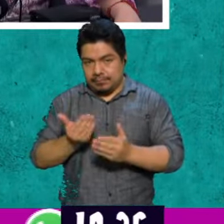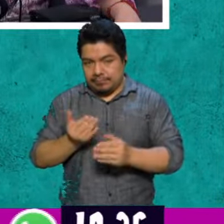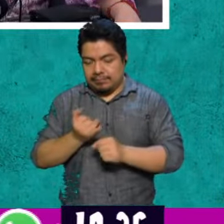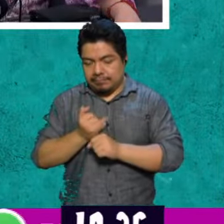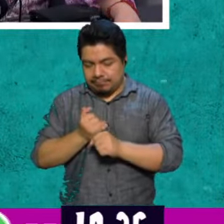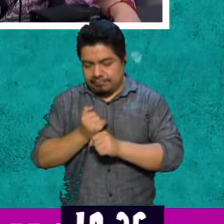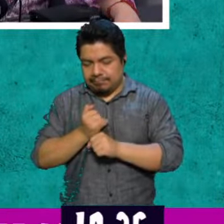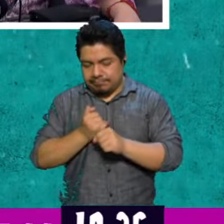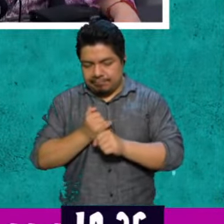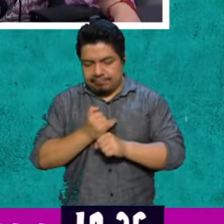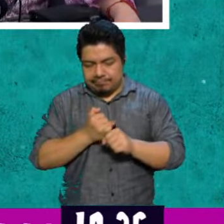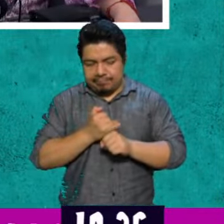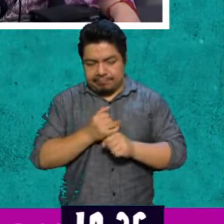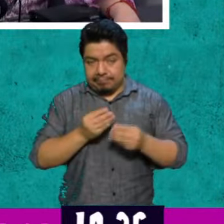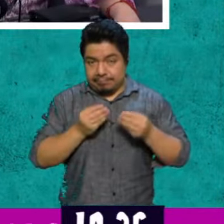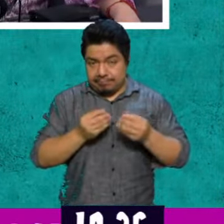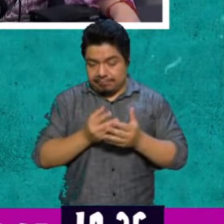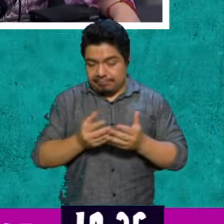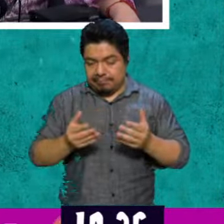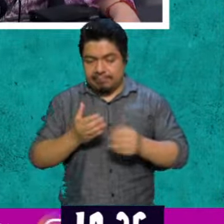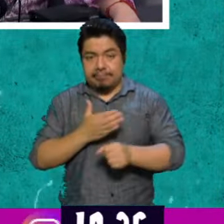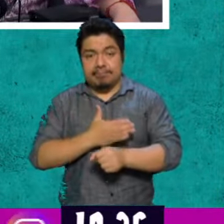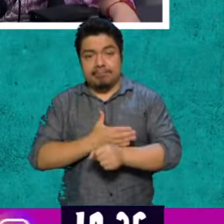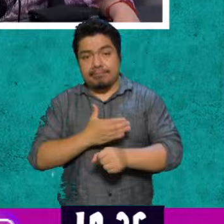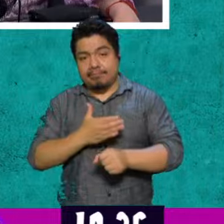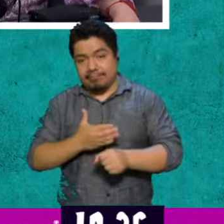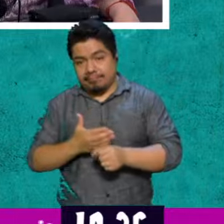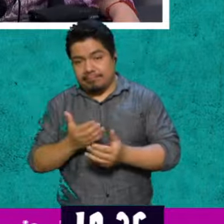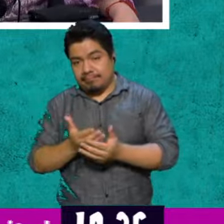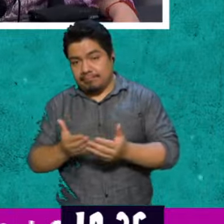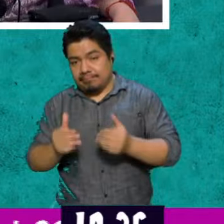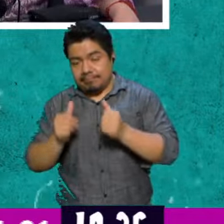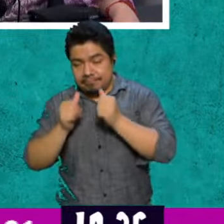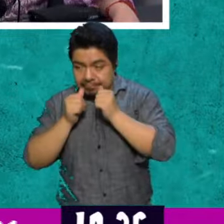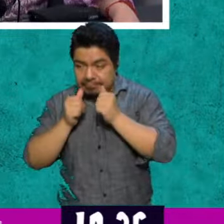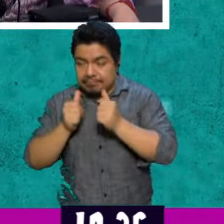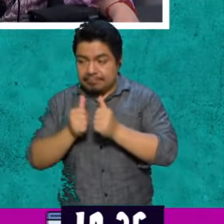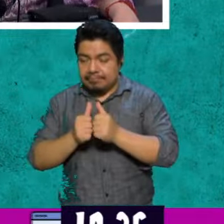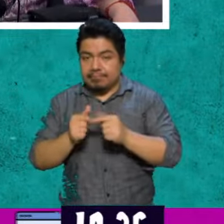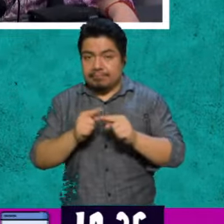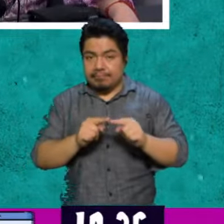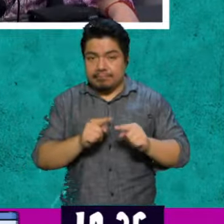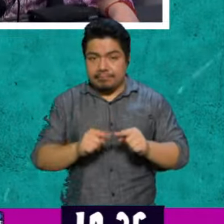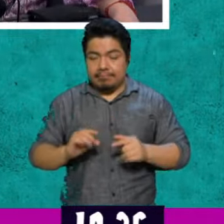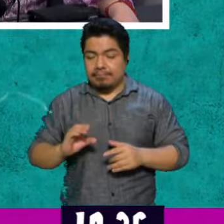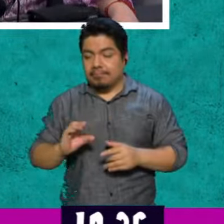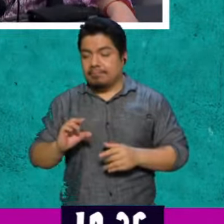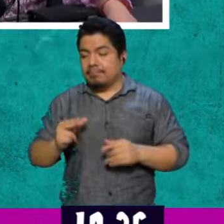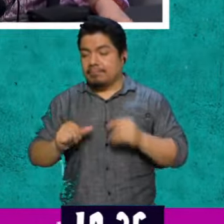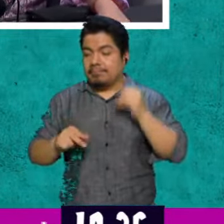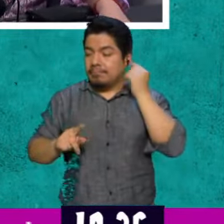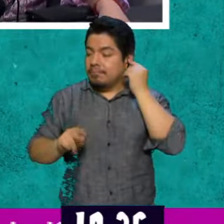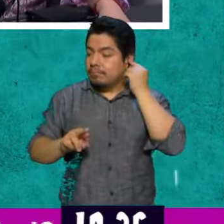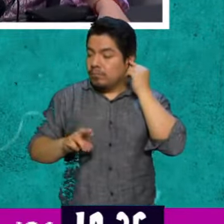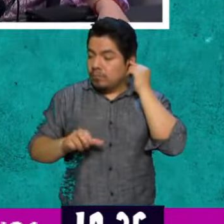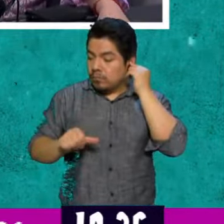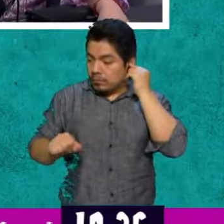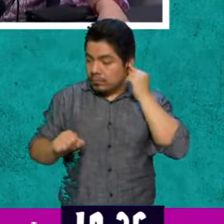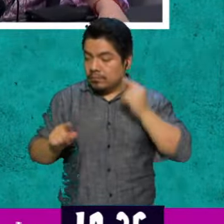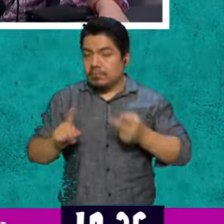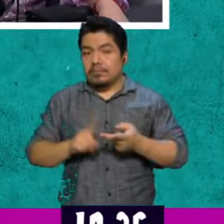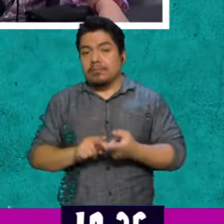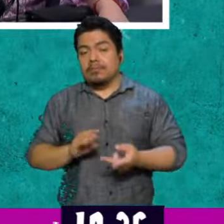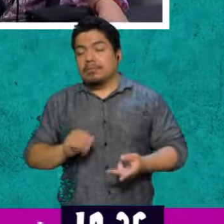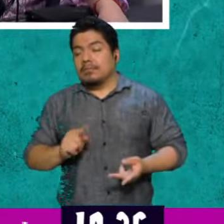grande con compañías, con asociaciones, con cooperativas chinamperas, como es